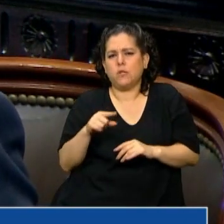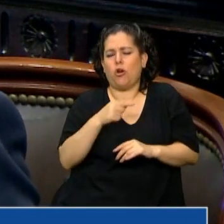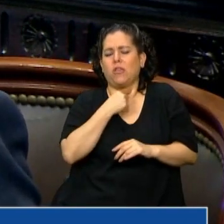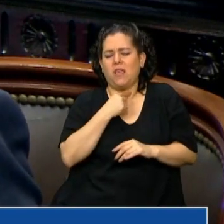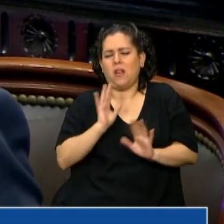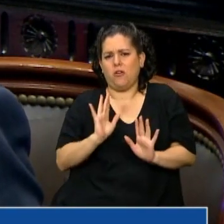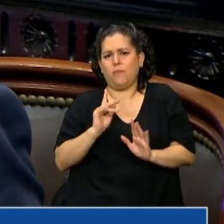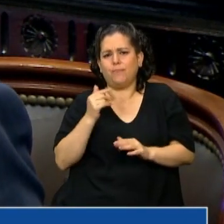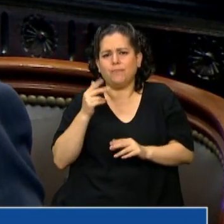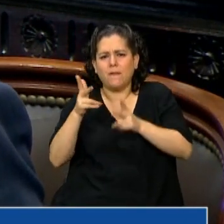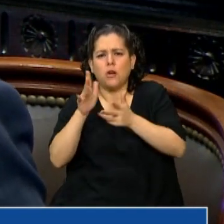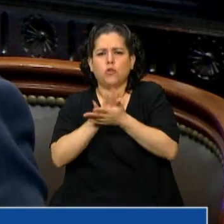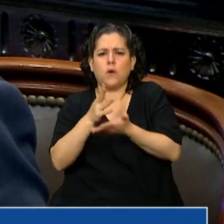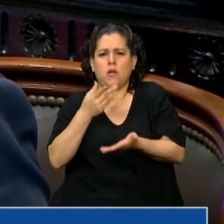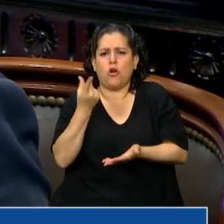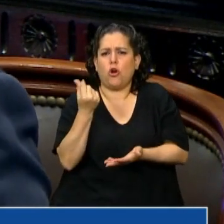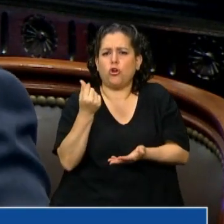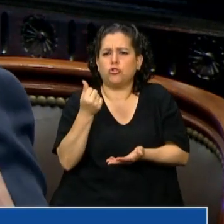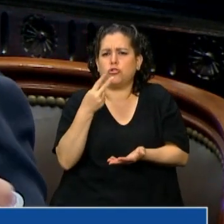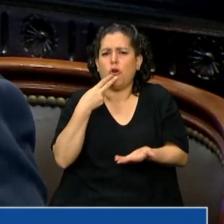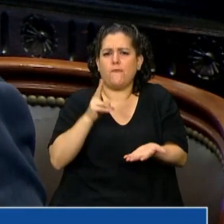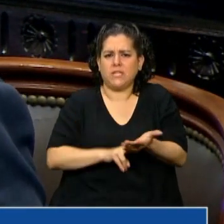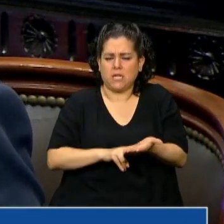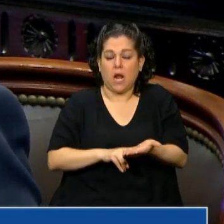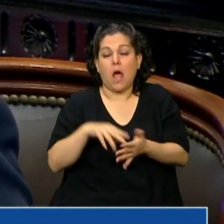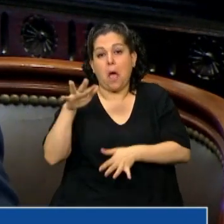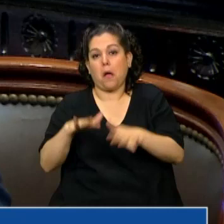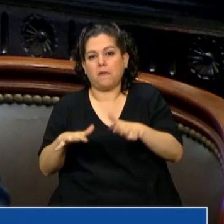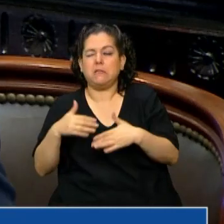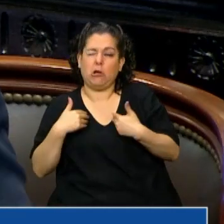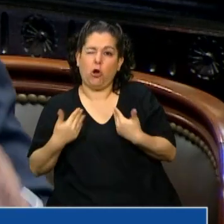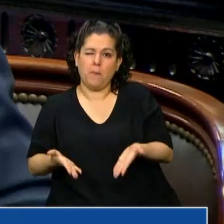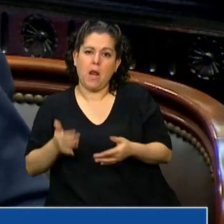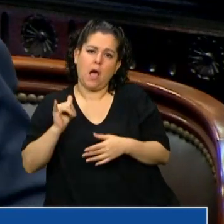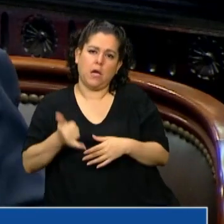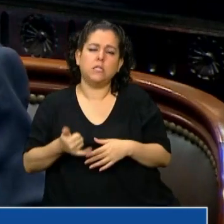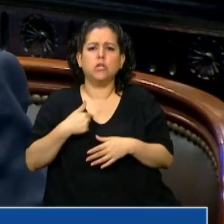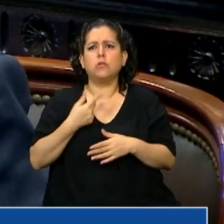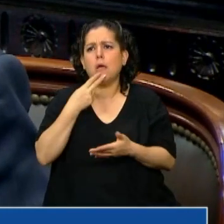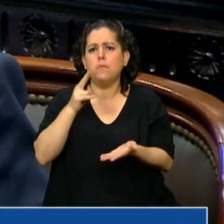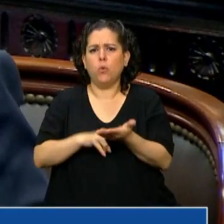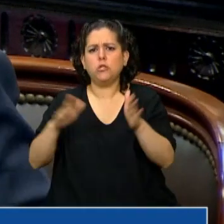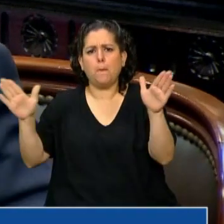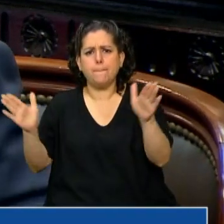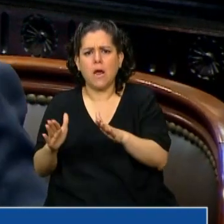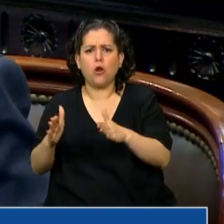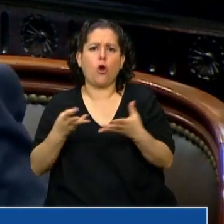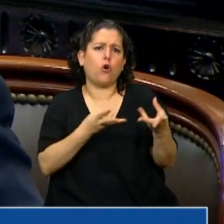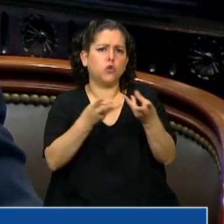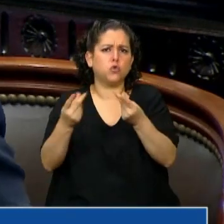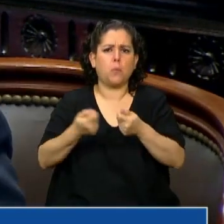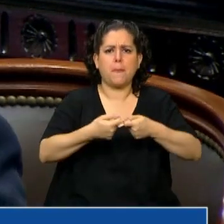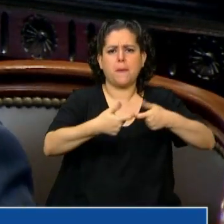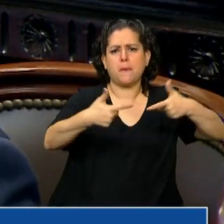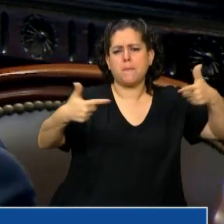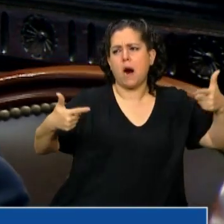costo fiscal. Cuando le conviene es defensor de la curva de Laffer, dice bajamos impuestos, va a crecer el consumo, va a crecer